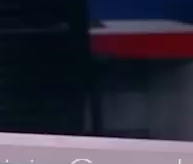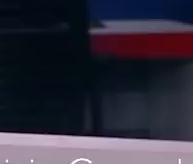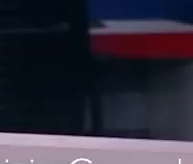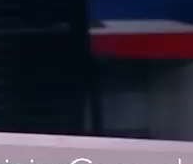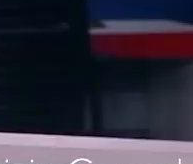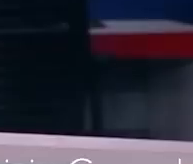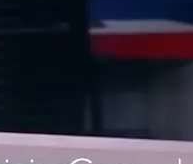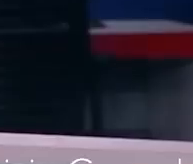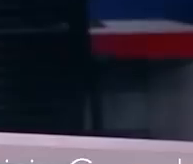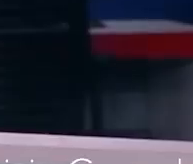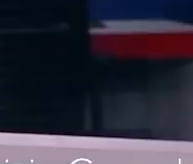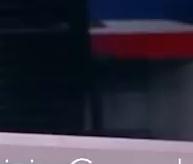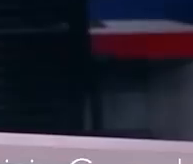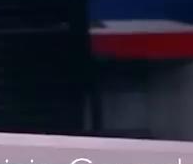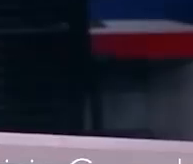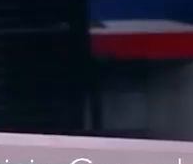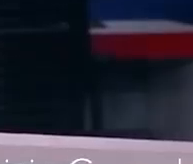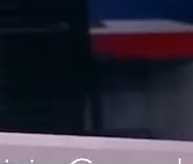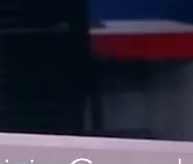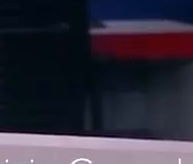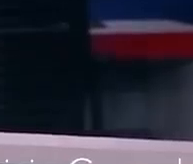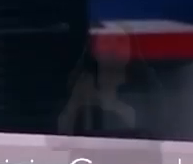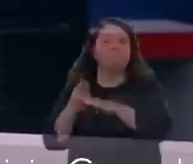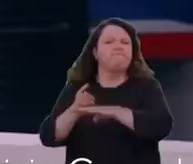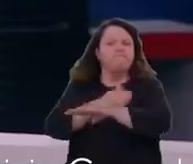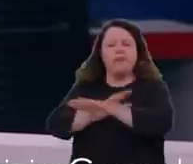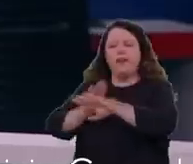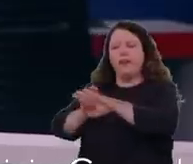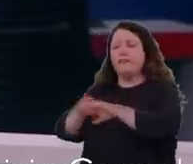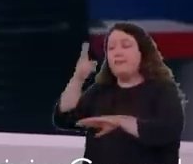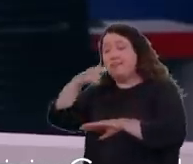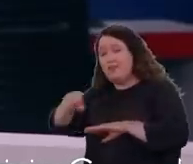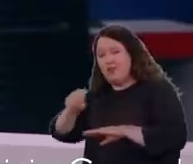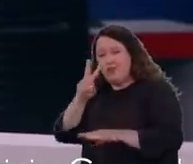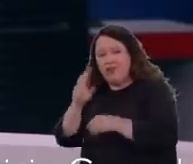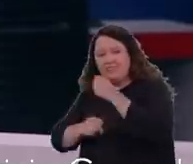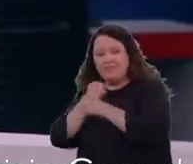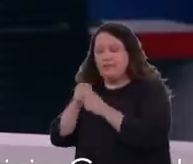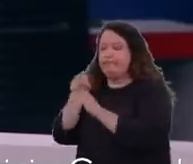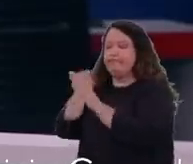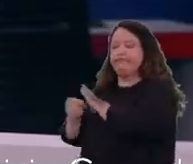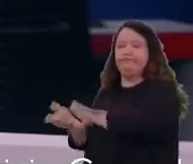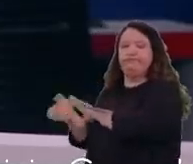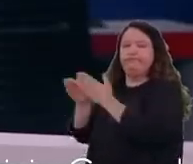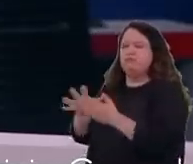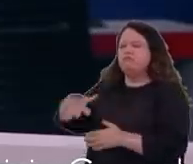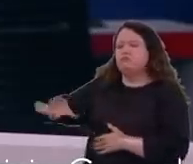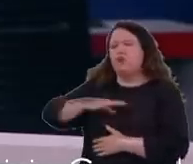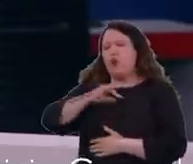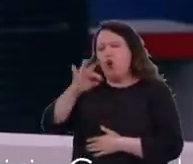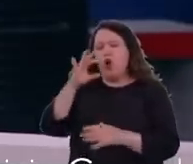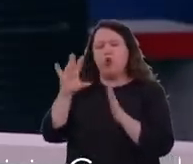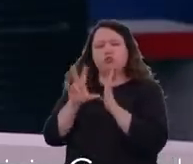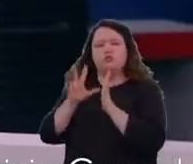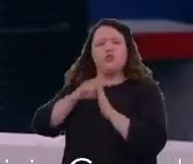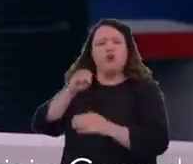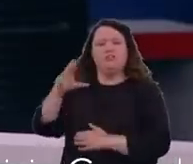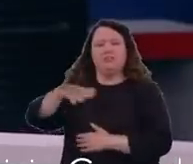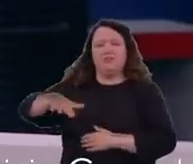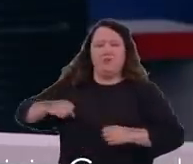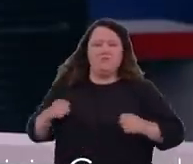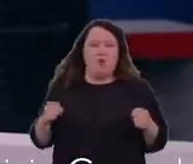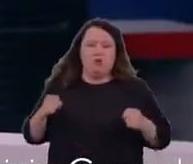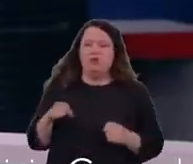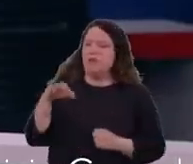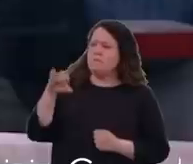Una madre fue enviada a la cárcel señalada de asesinar a su hijo de 2 años en un hotel en el occidente de Bogotá. Pablo